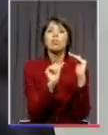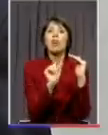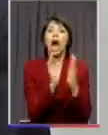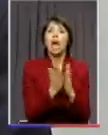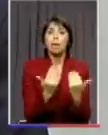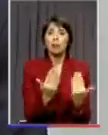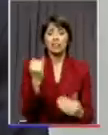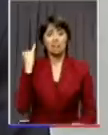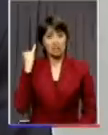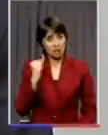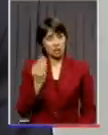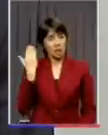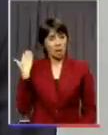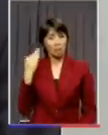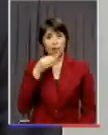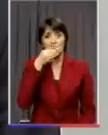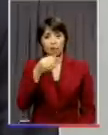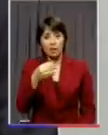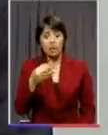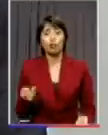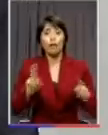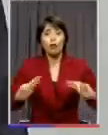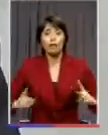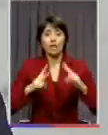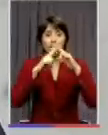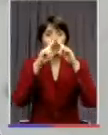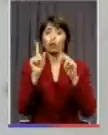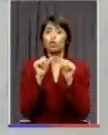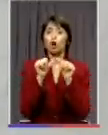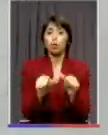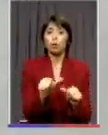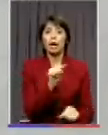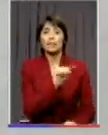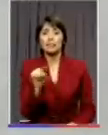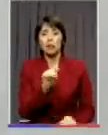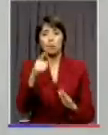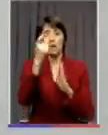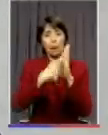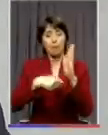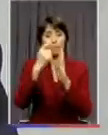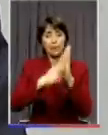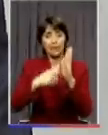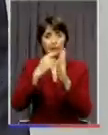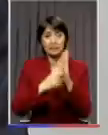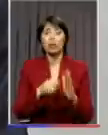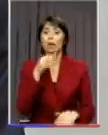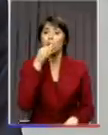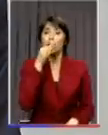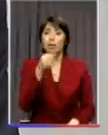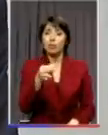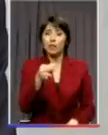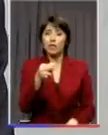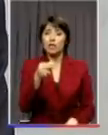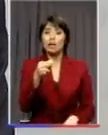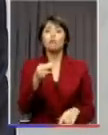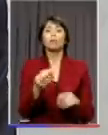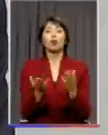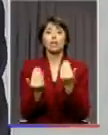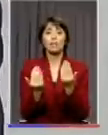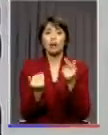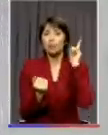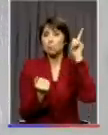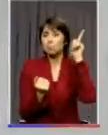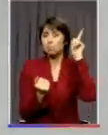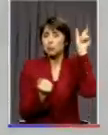Siempre dijimos que la reconstrucción no duraría ni semanas ni meses. Dijimos que ella iba a requerir